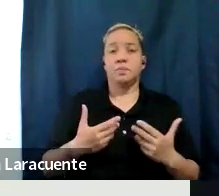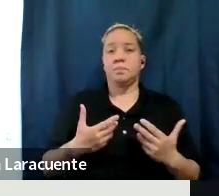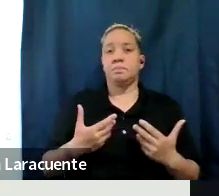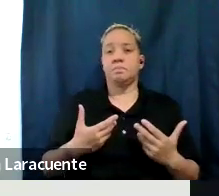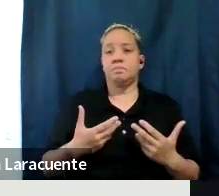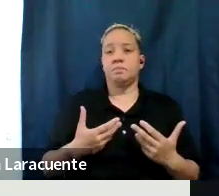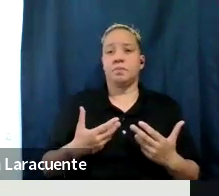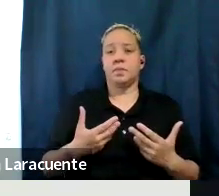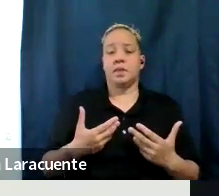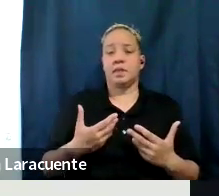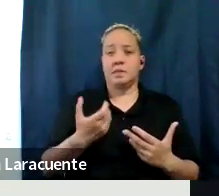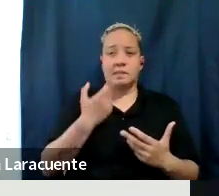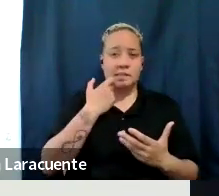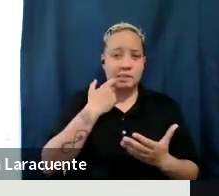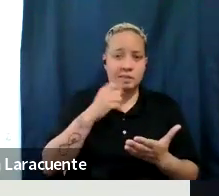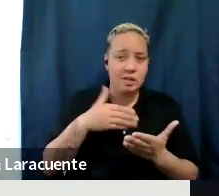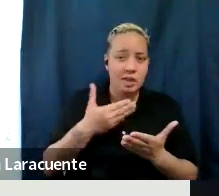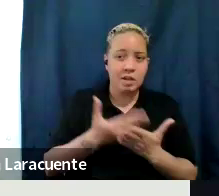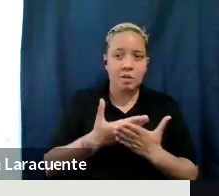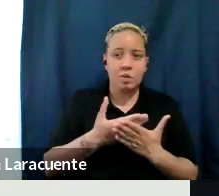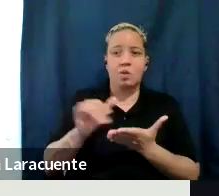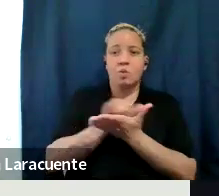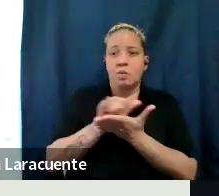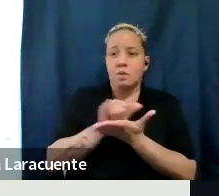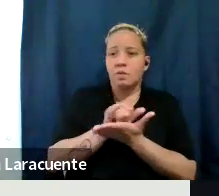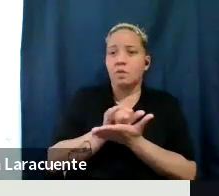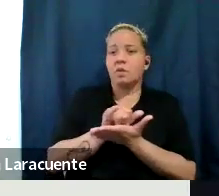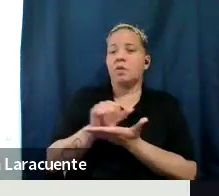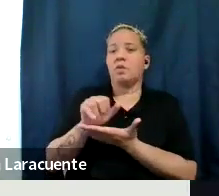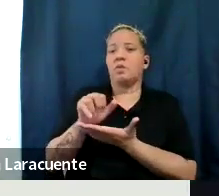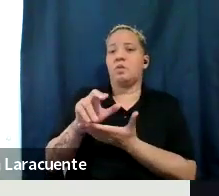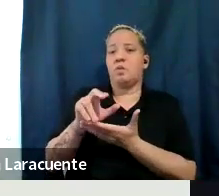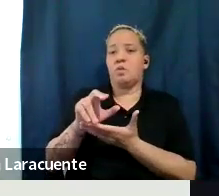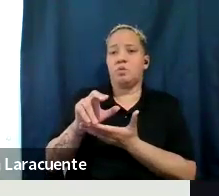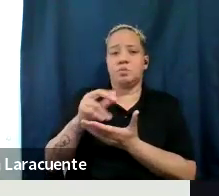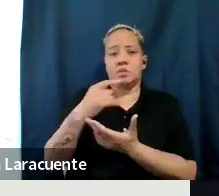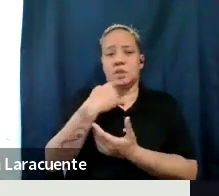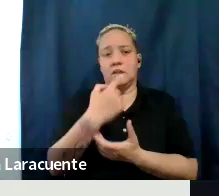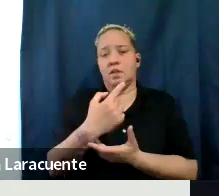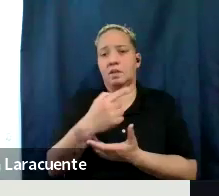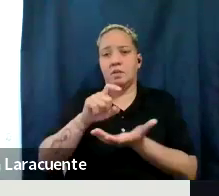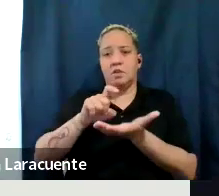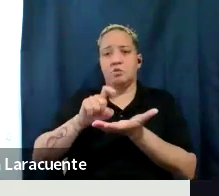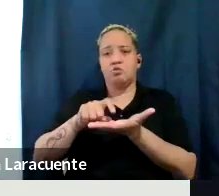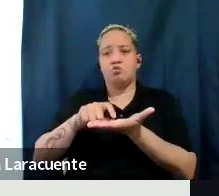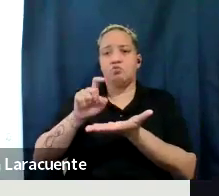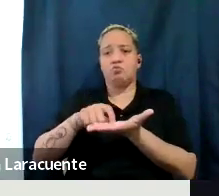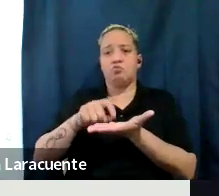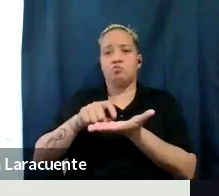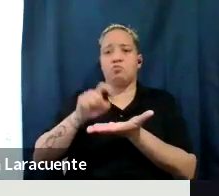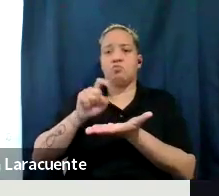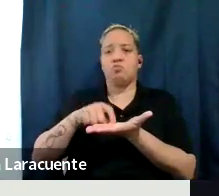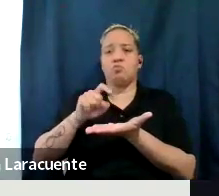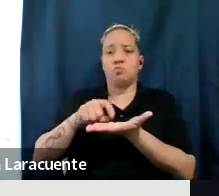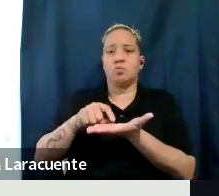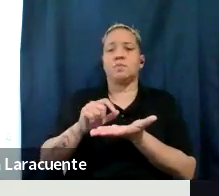prácticamente o bien recién llegado a Nueva York o bien que se lo comunicaran por cable telegráfico durante